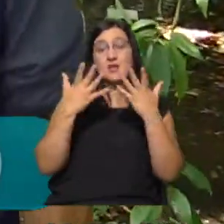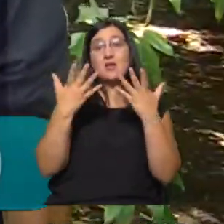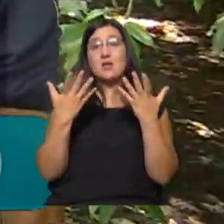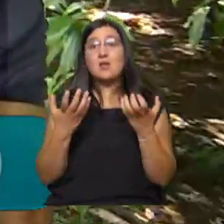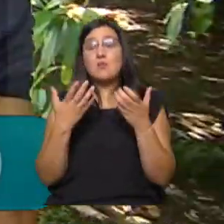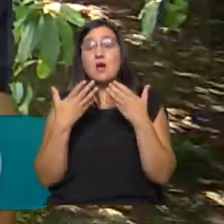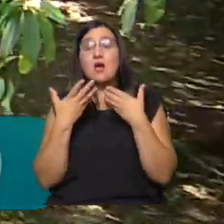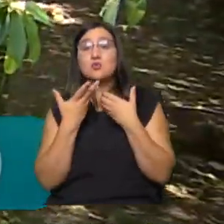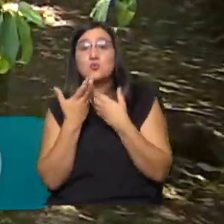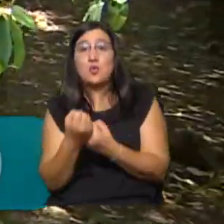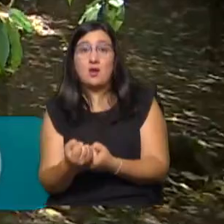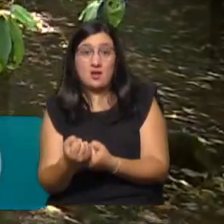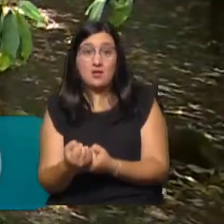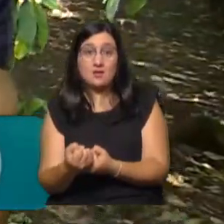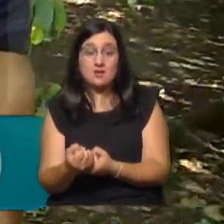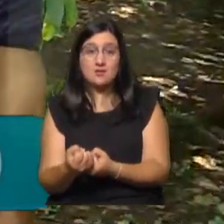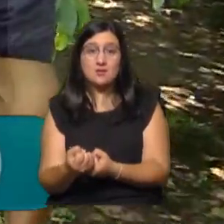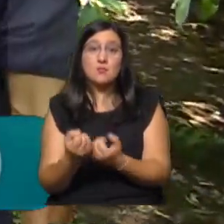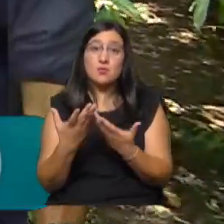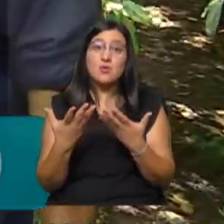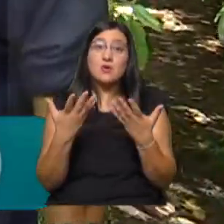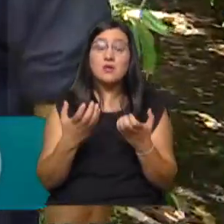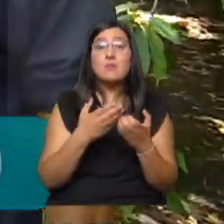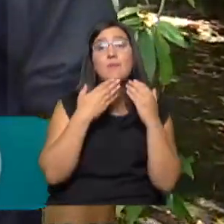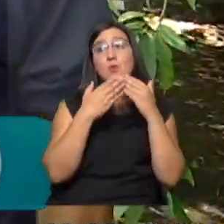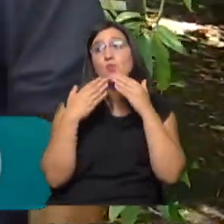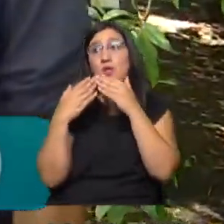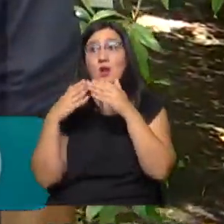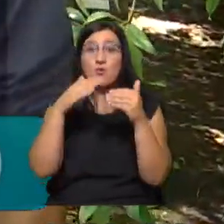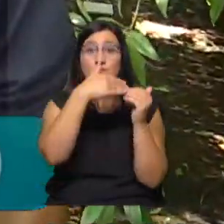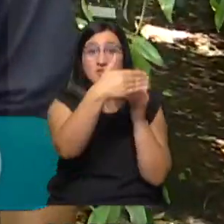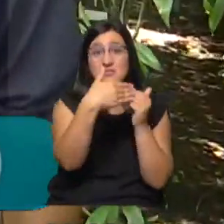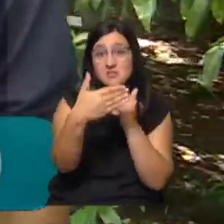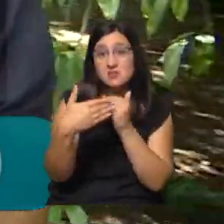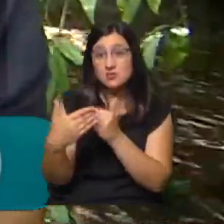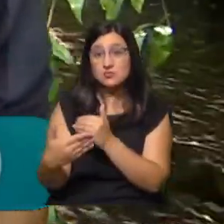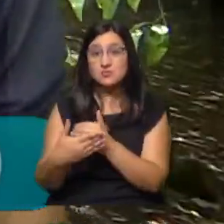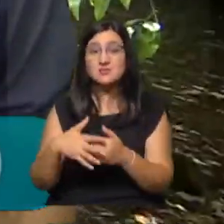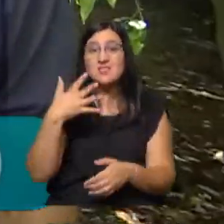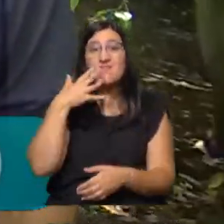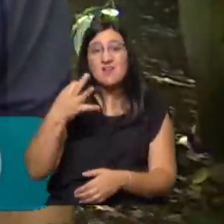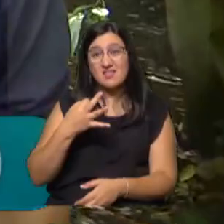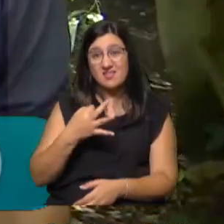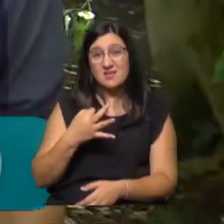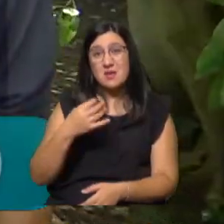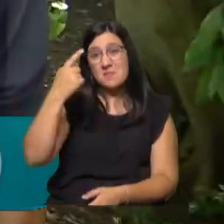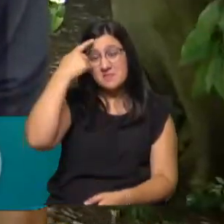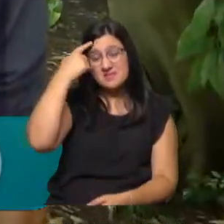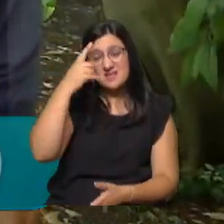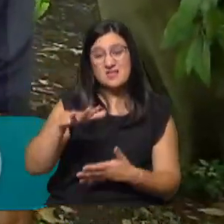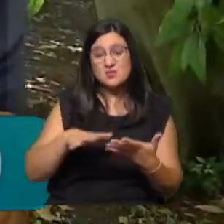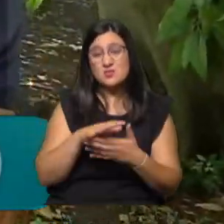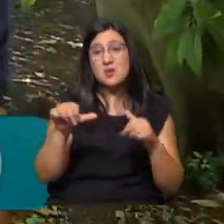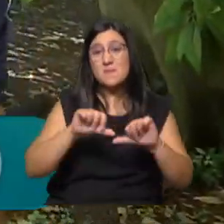mano. Nada, estamos como en este camino. Y bueno, nada, queríamos salir a preguntar también a los vecinos y a las vecinas si realmente, bueno, consideran que las malas,